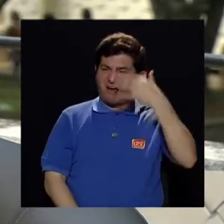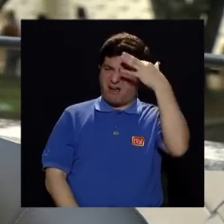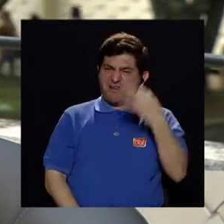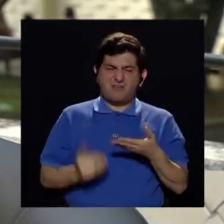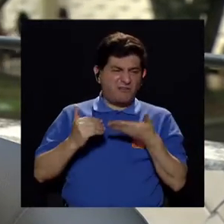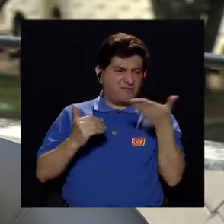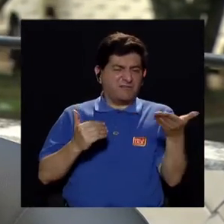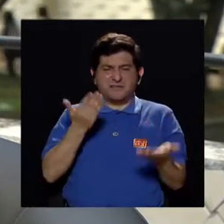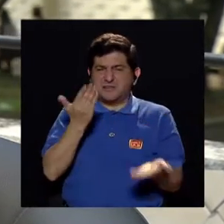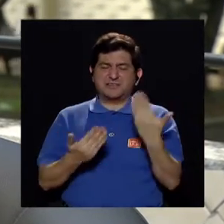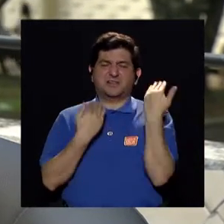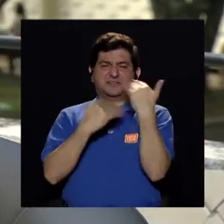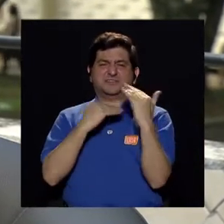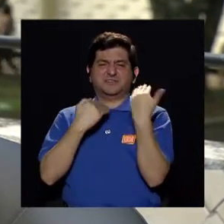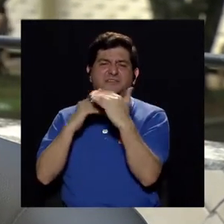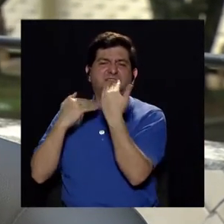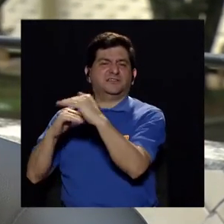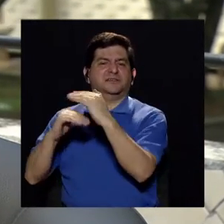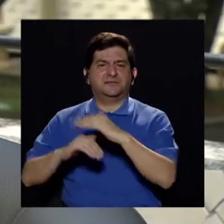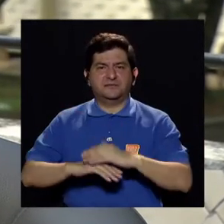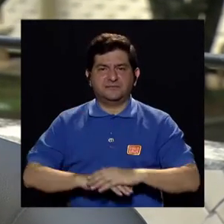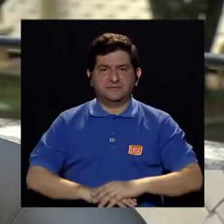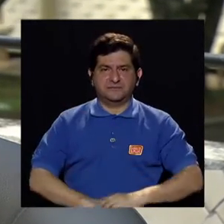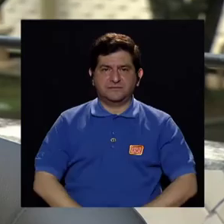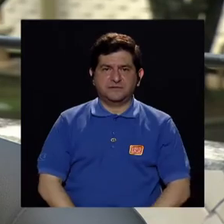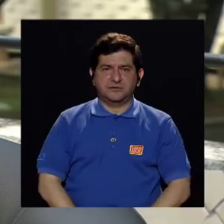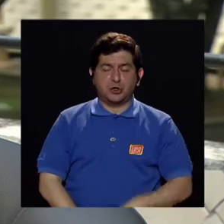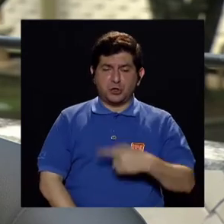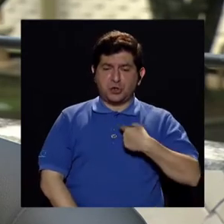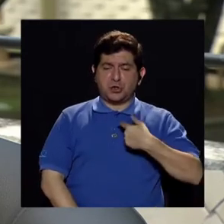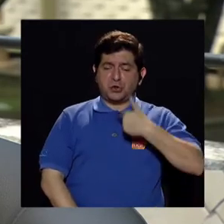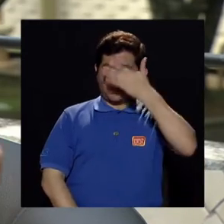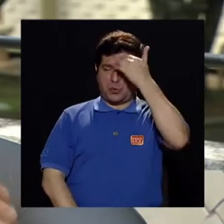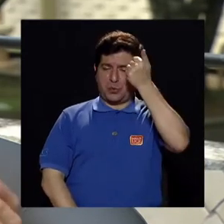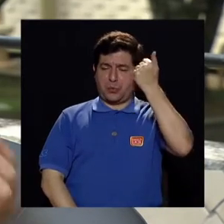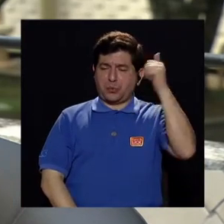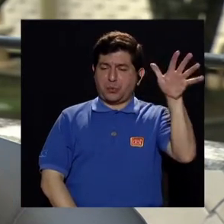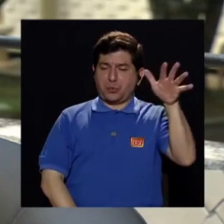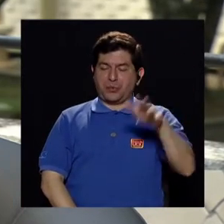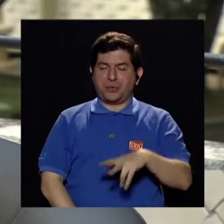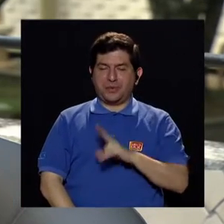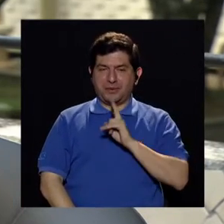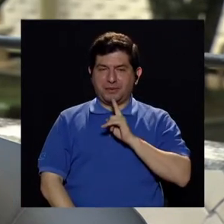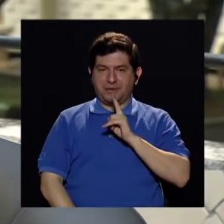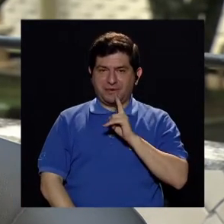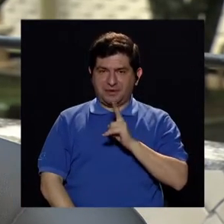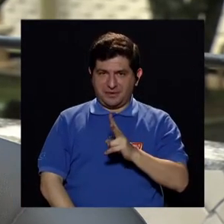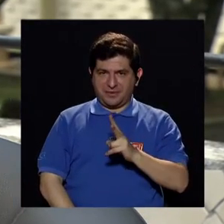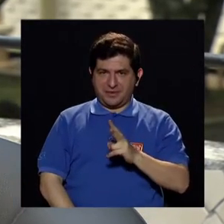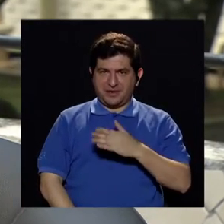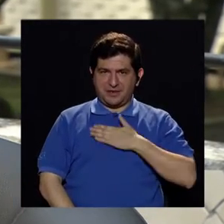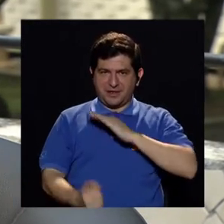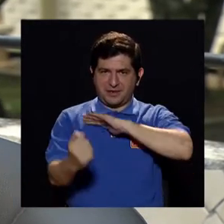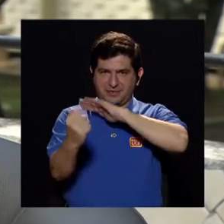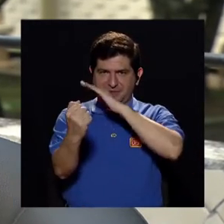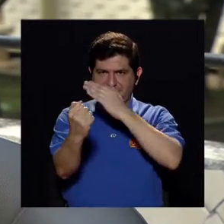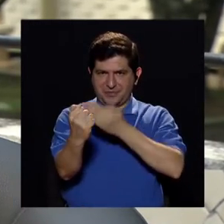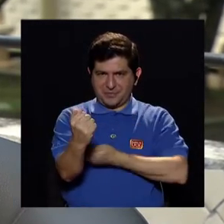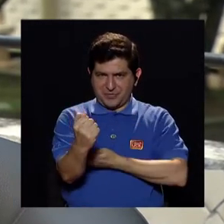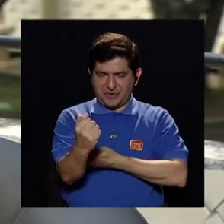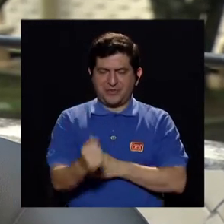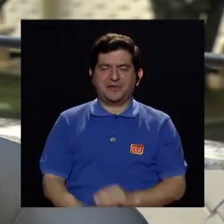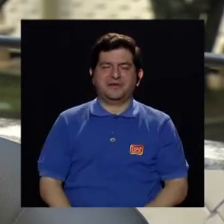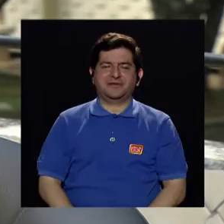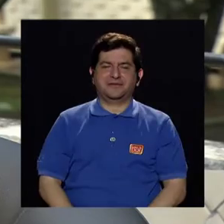creer ciertas cosas que me limitan. Y empiezo a olvidar lo que sí me empodera, lo que sí